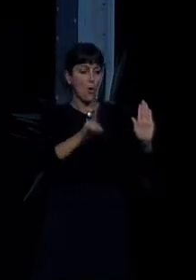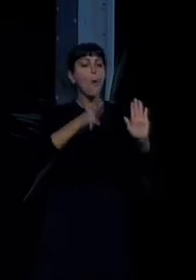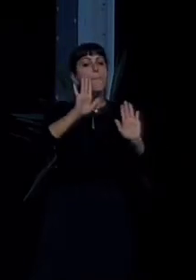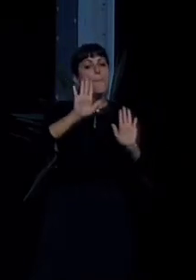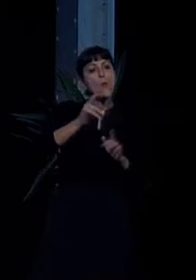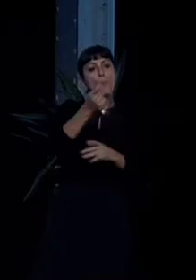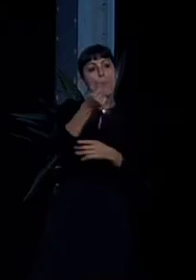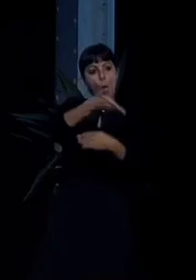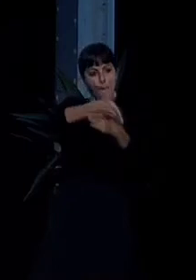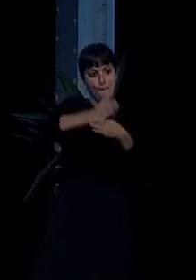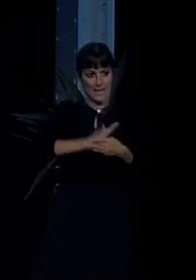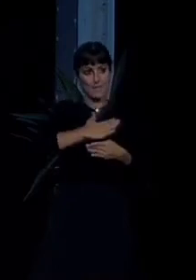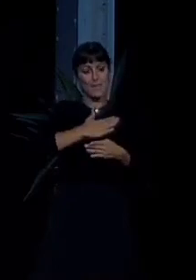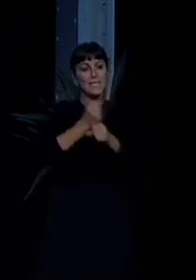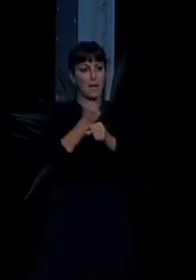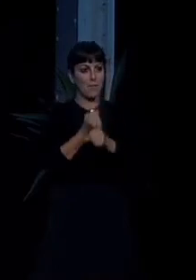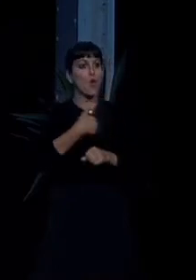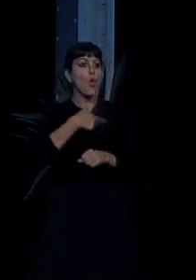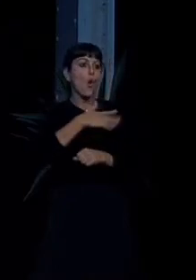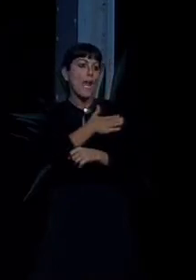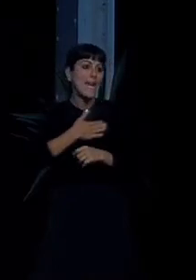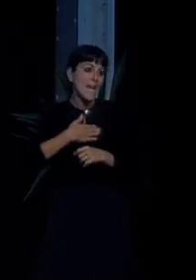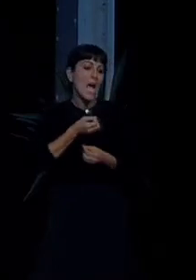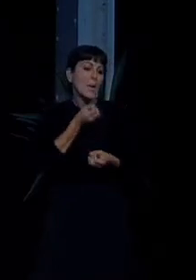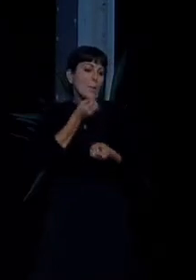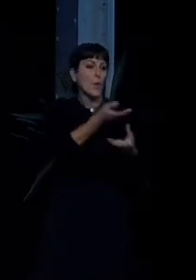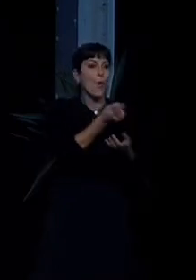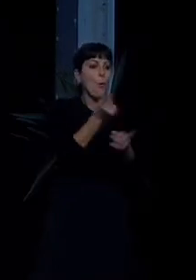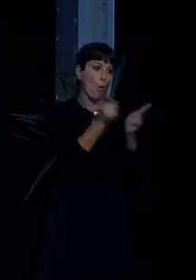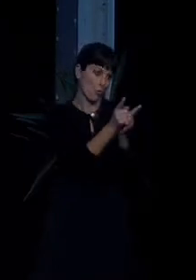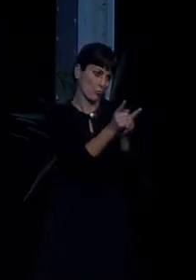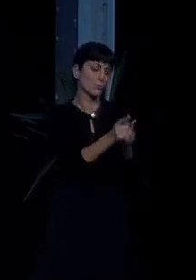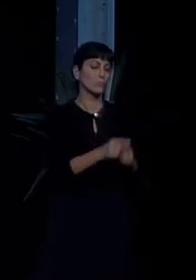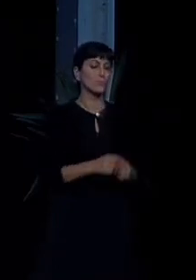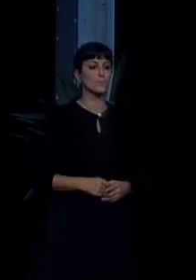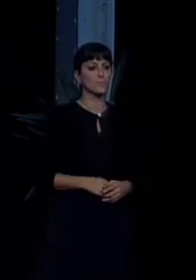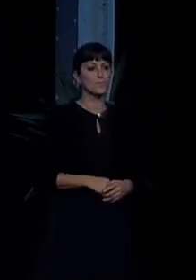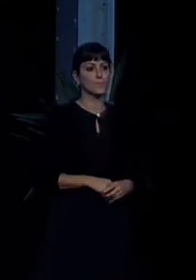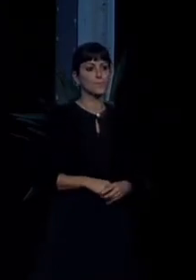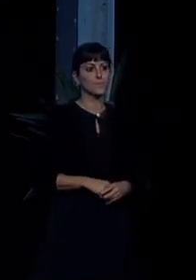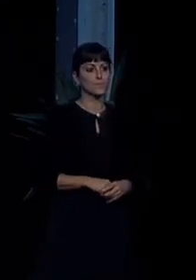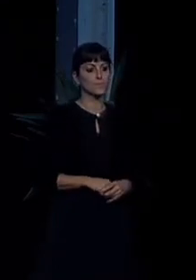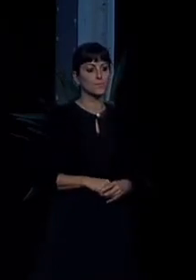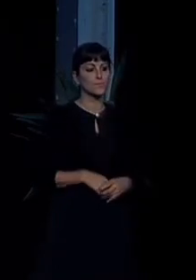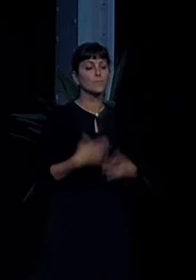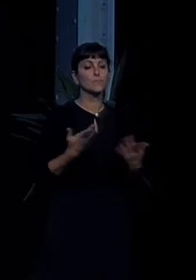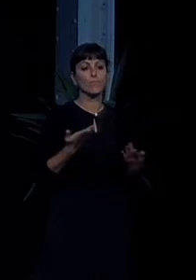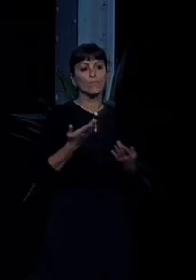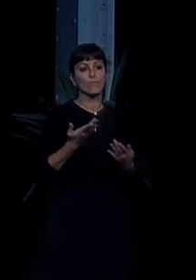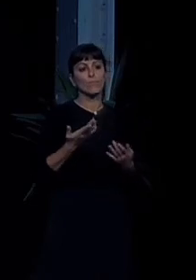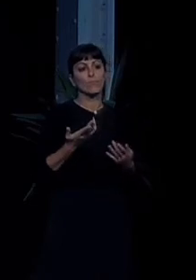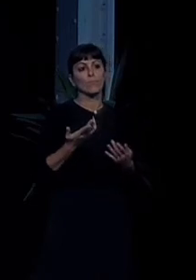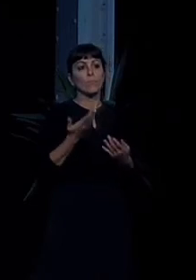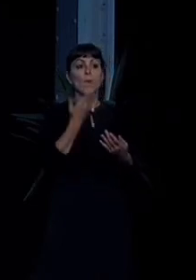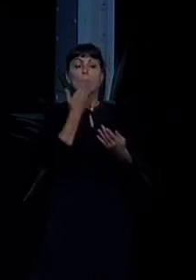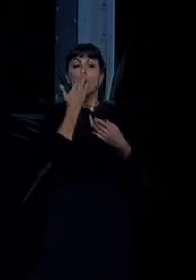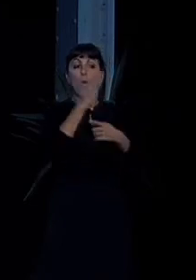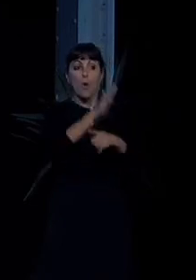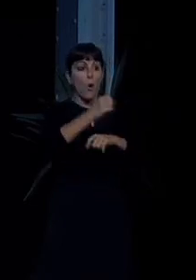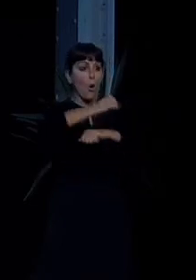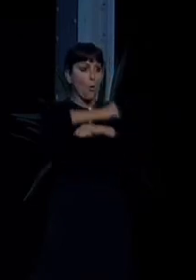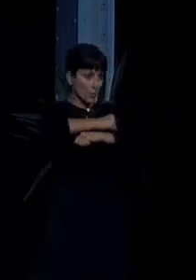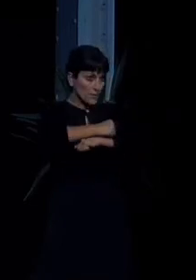sí quería hacer referencia de alguna manera a ello, ¿no? Y siguiendo en esta línea de las pautas de comportamiento, hay una premisa muy